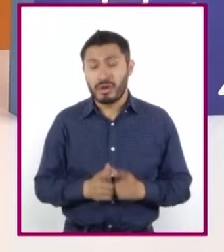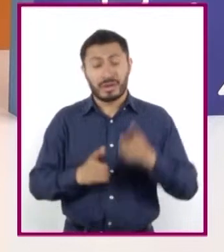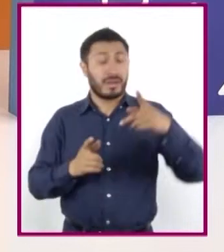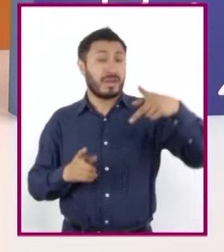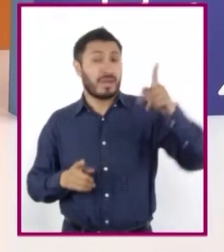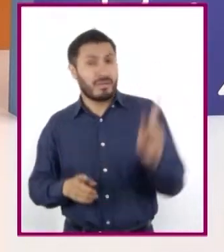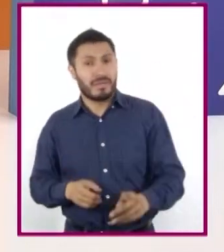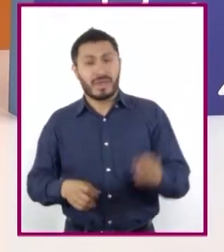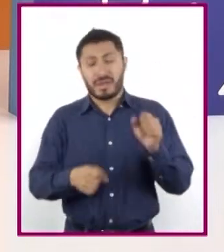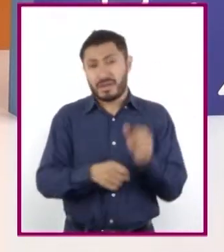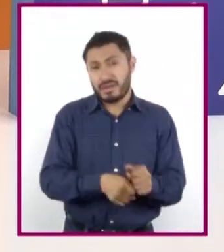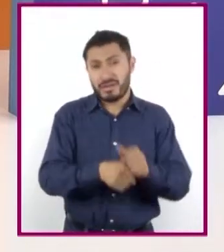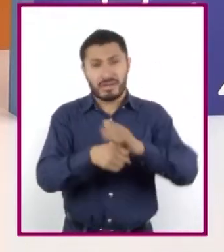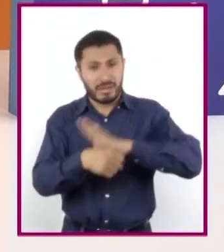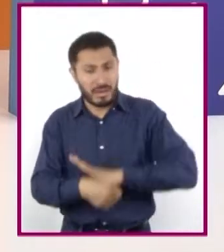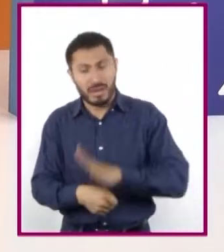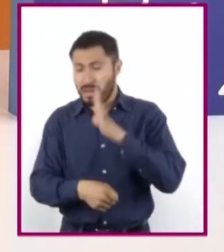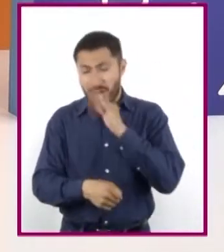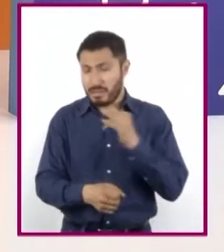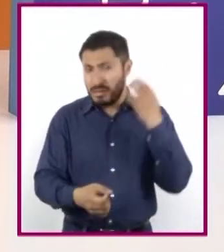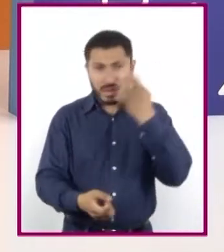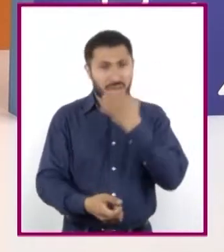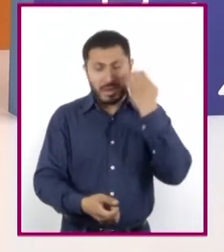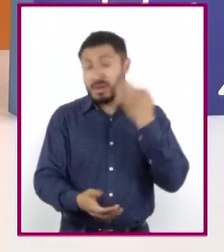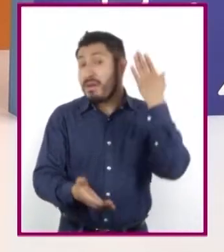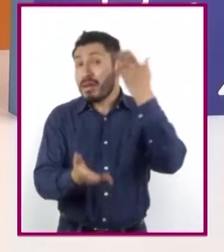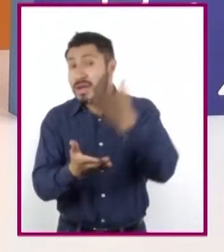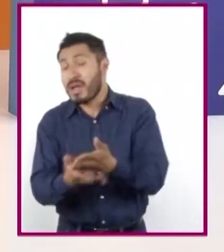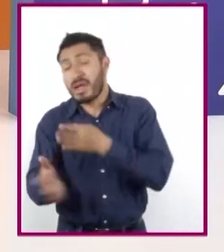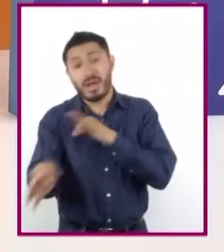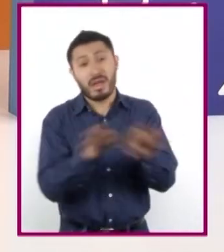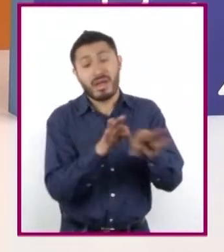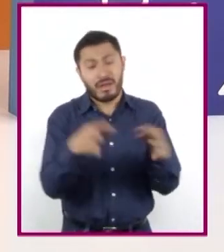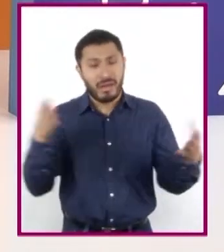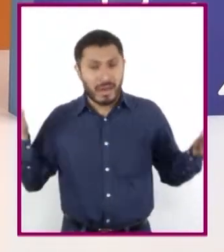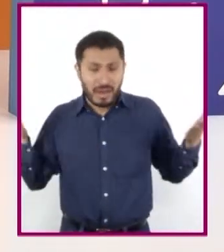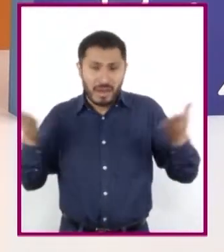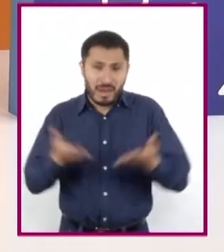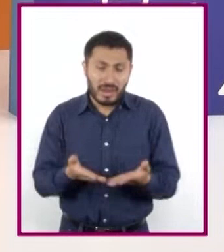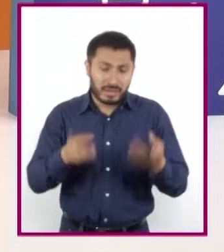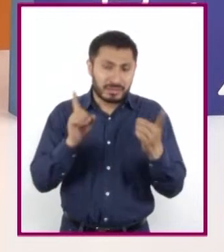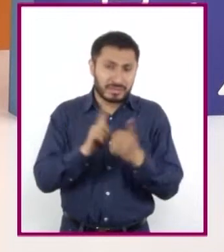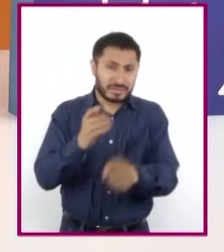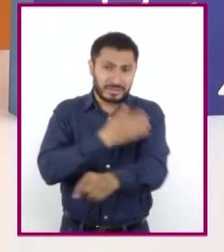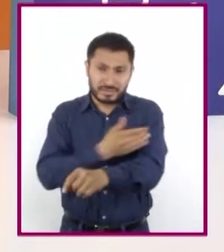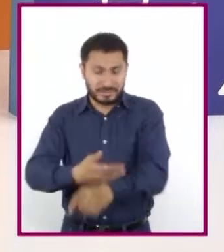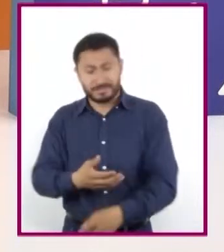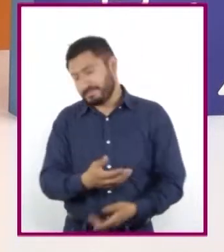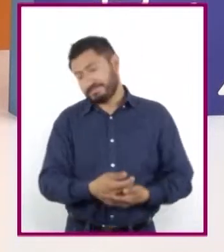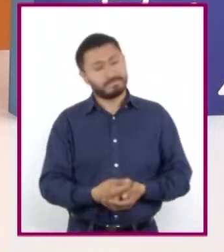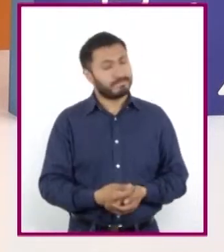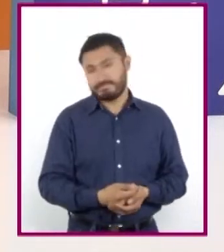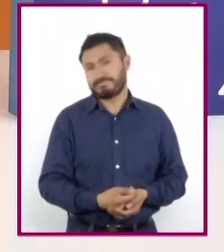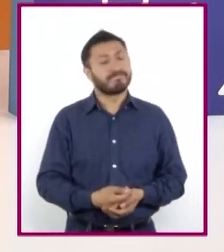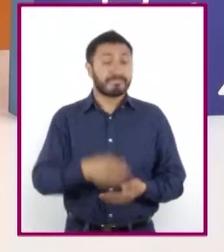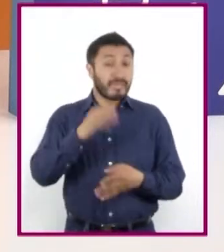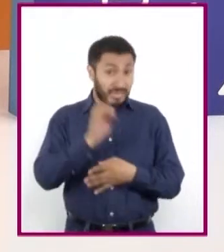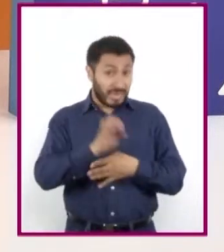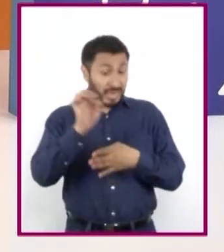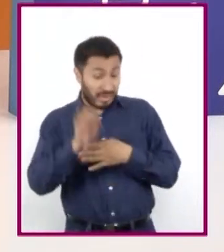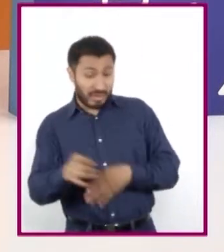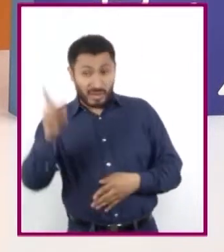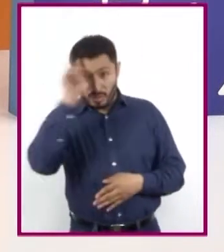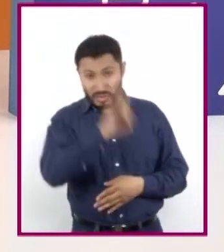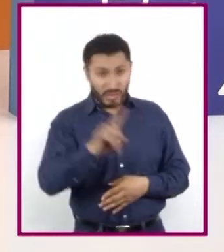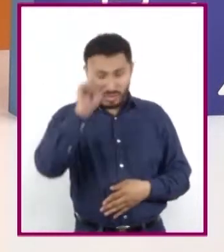nos es posible asistir a la escuela y trabajar presencialmente con sus compañeros, por lo que les sugiero que